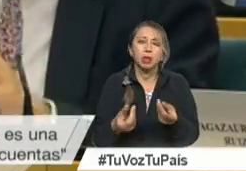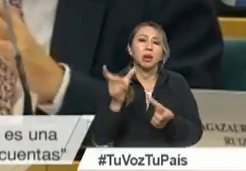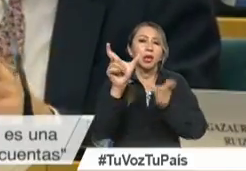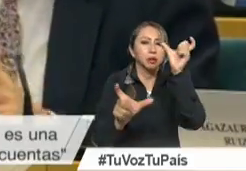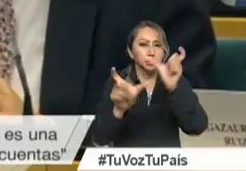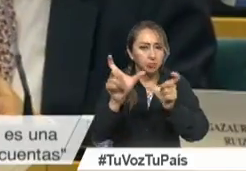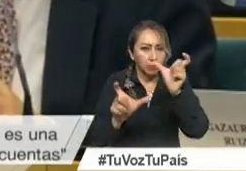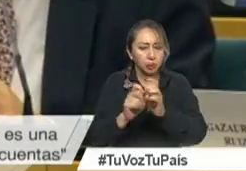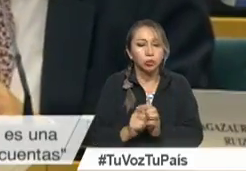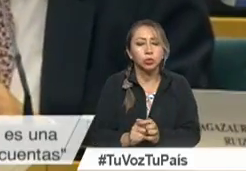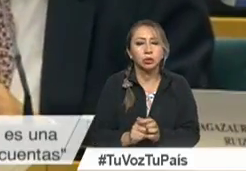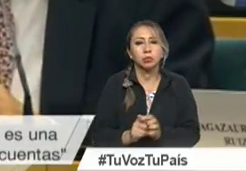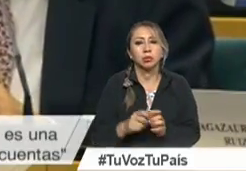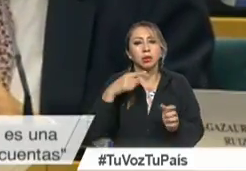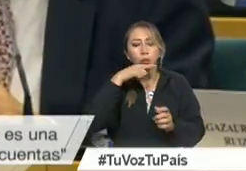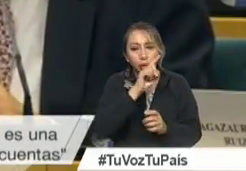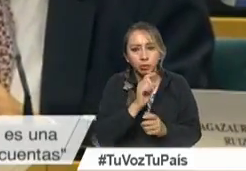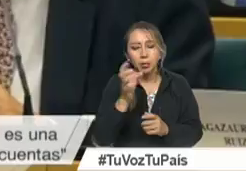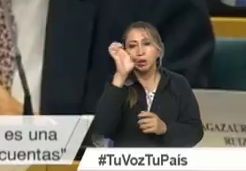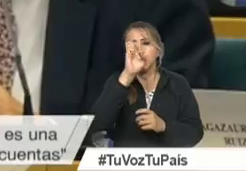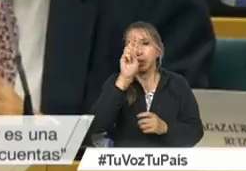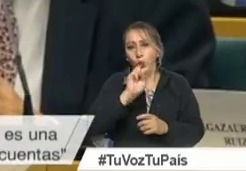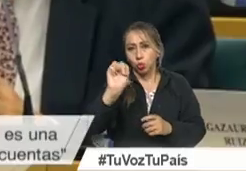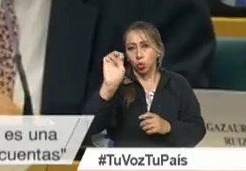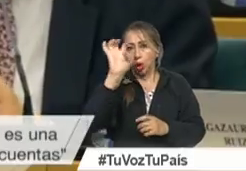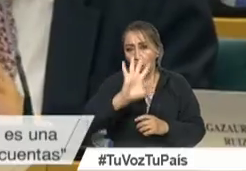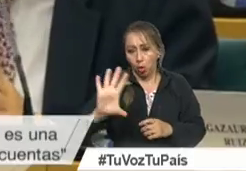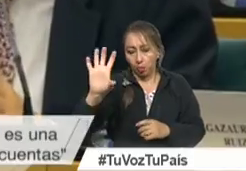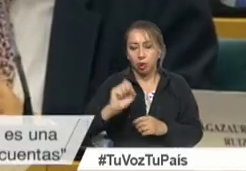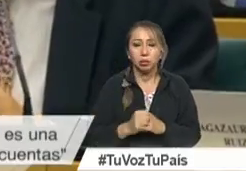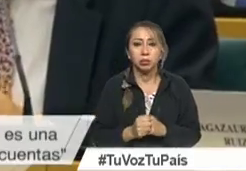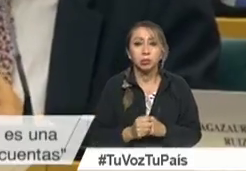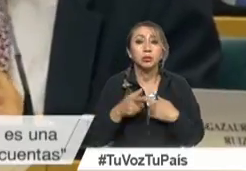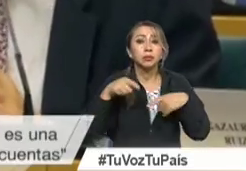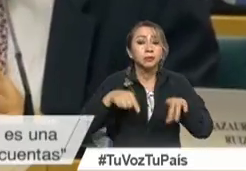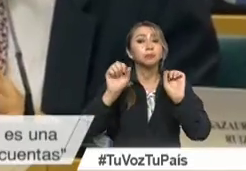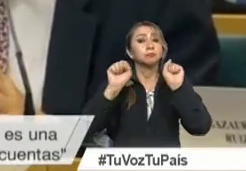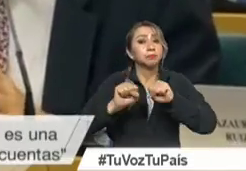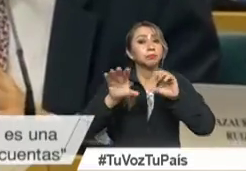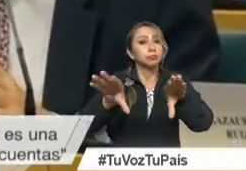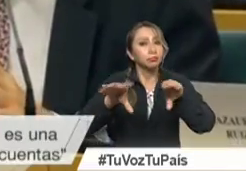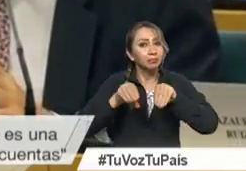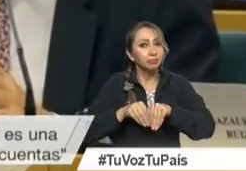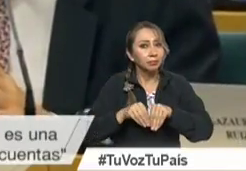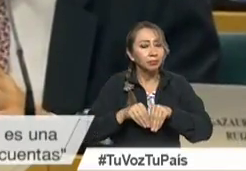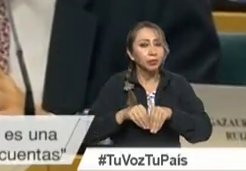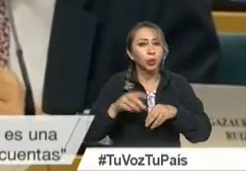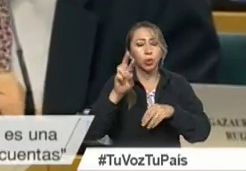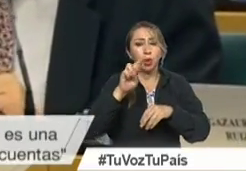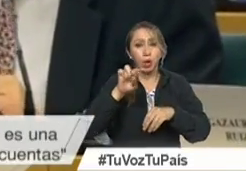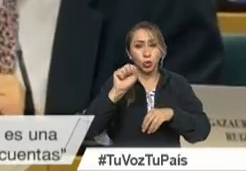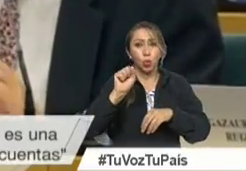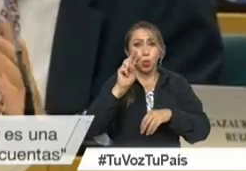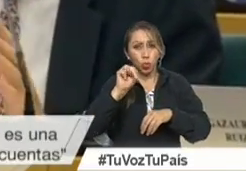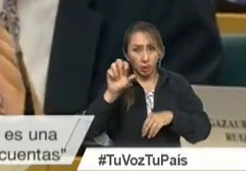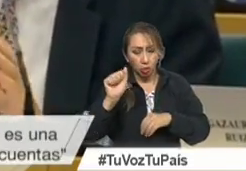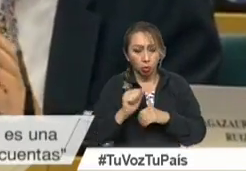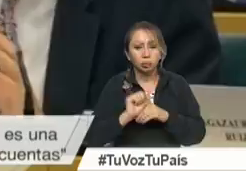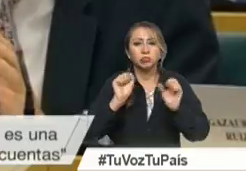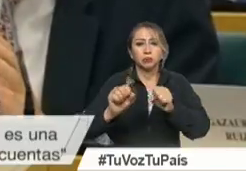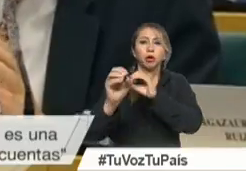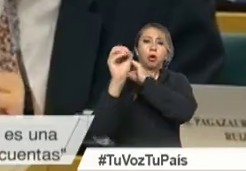los ciudadanos del reino unido y de la unión europea y eso será posible en cuanto el reino unido- reconozca sus